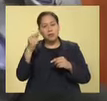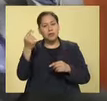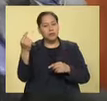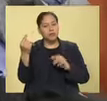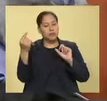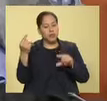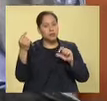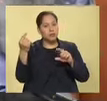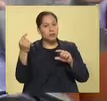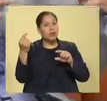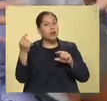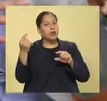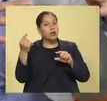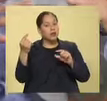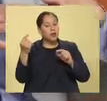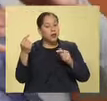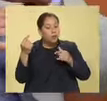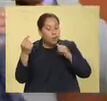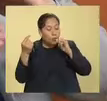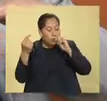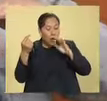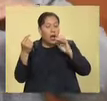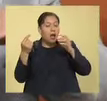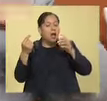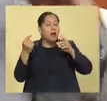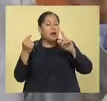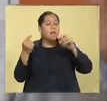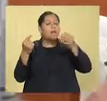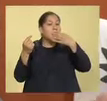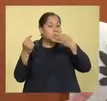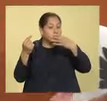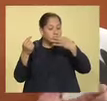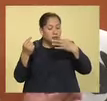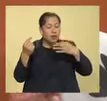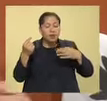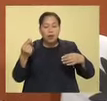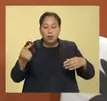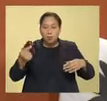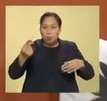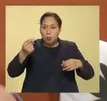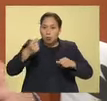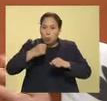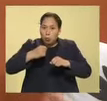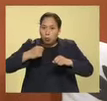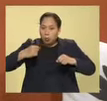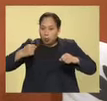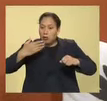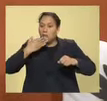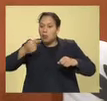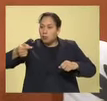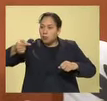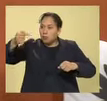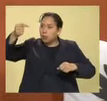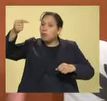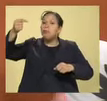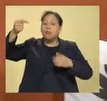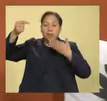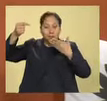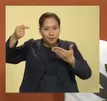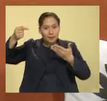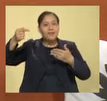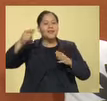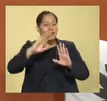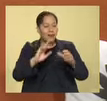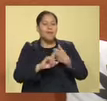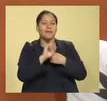entonces empezamos a observar que hay un aumento de peso adecuado, un aumento de talla, y esto se